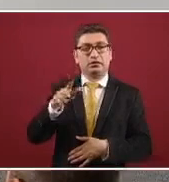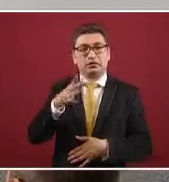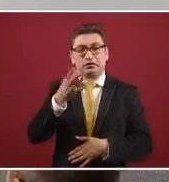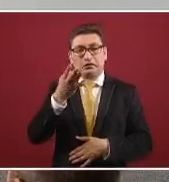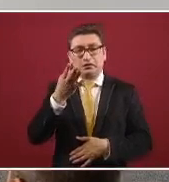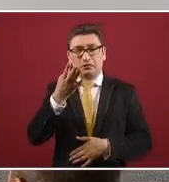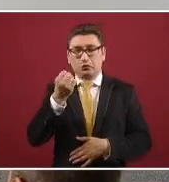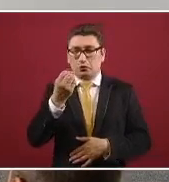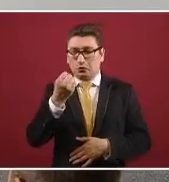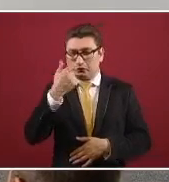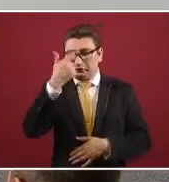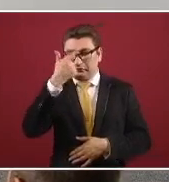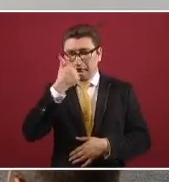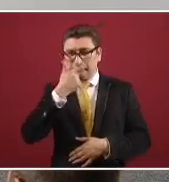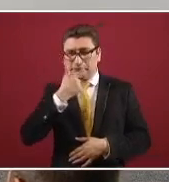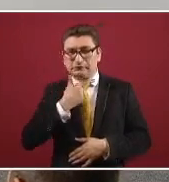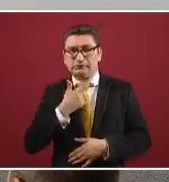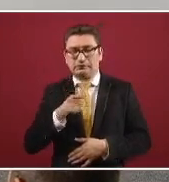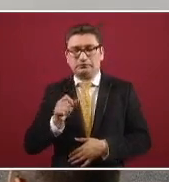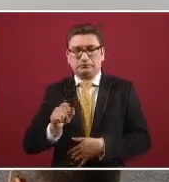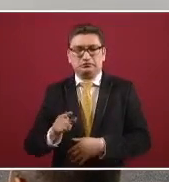9 de la noche,